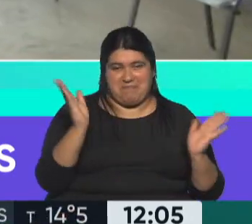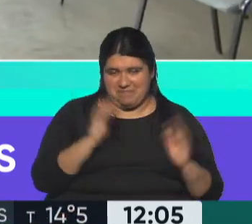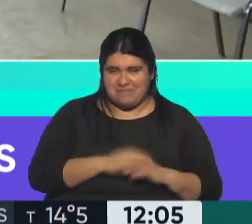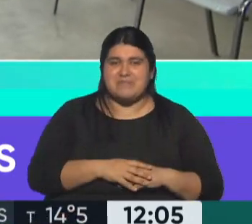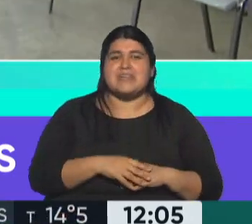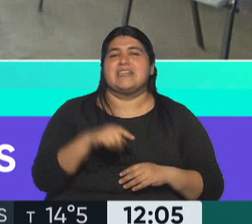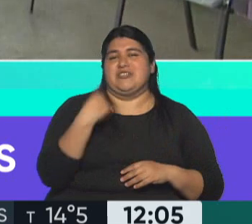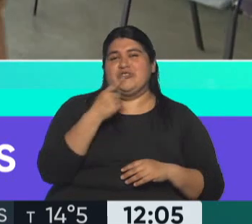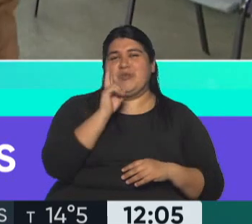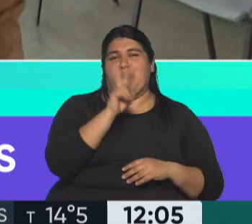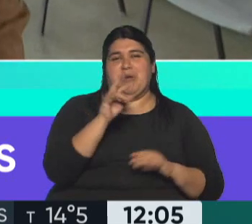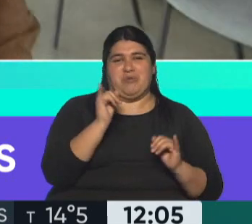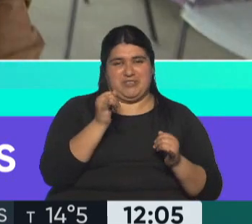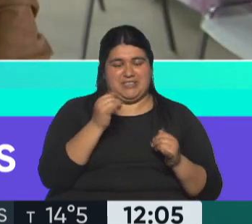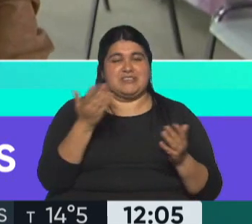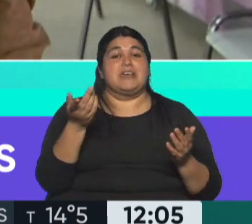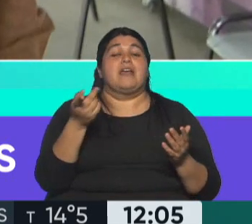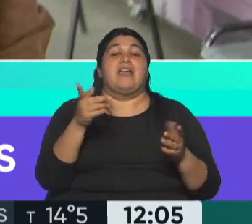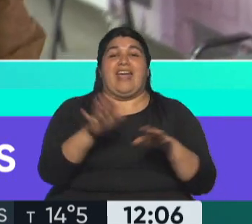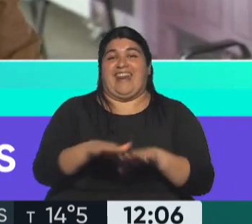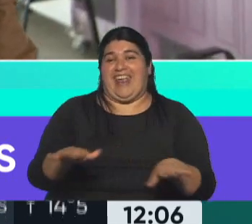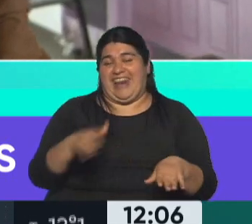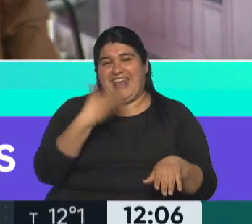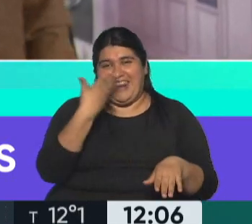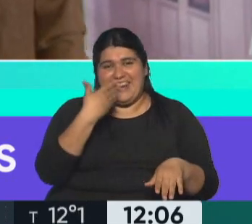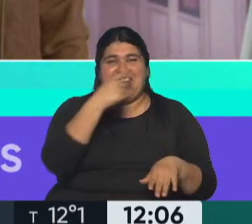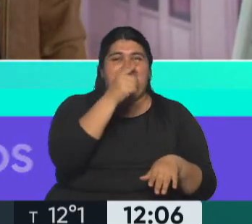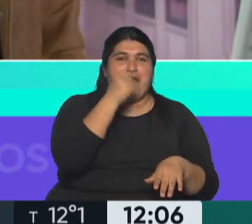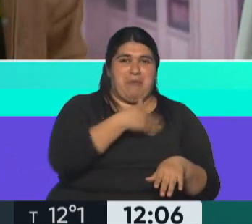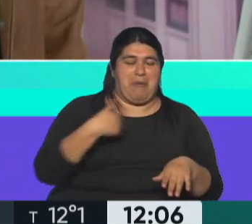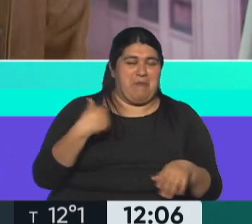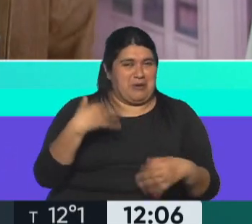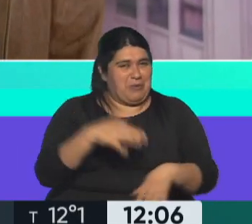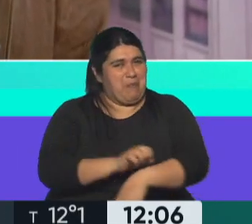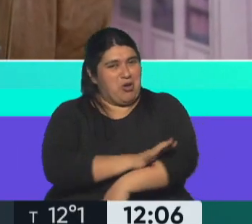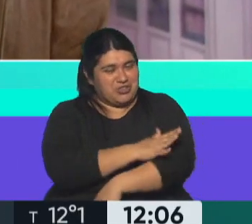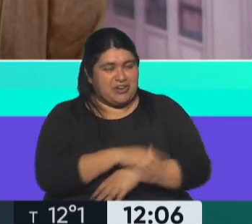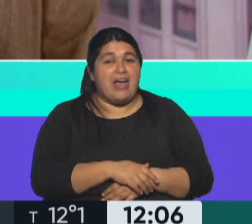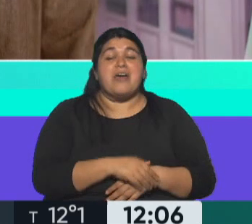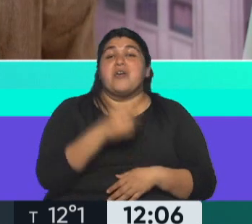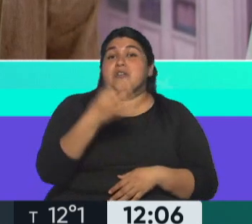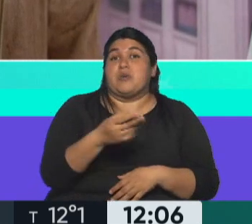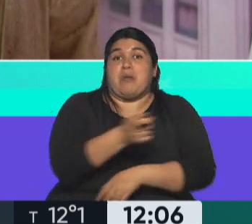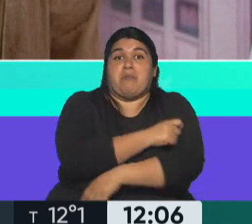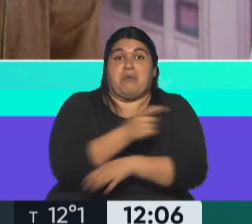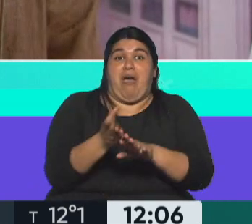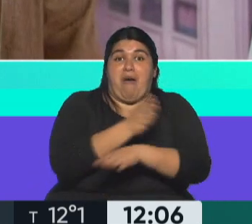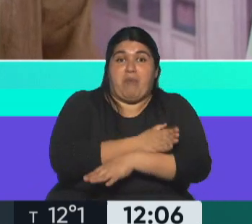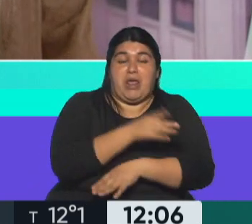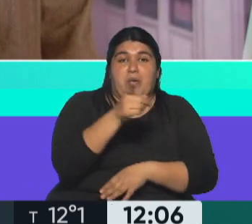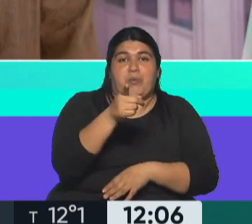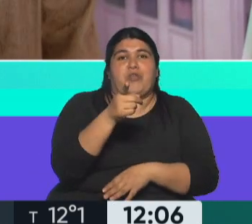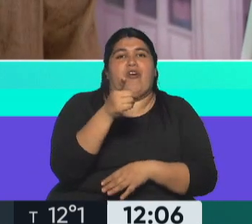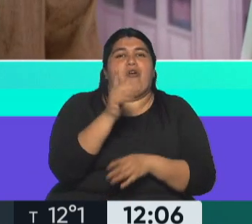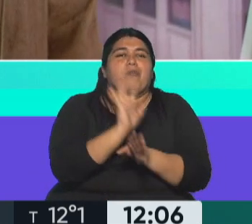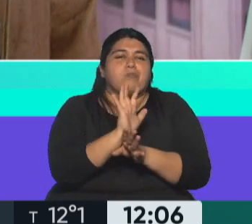estamos observando y compartiendo las declaraciones de los nenes y de los papás, emocionados todos. Me imagino que previo justamente a la vacunación hay una charla